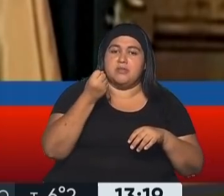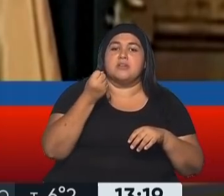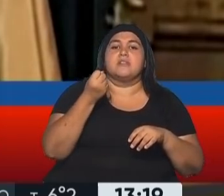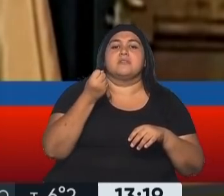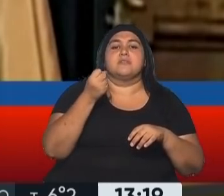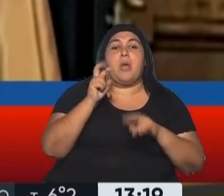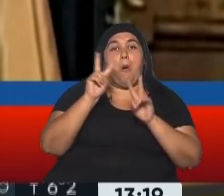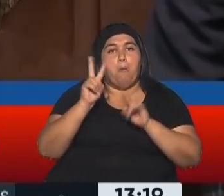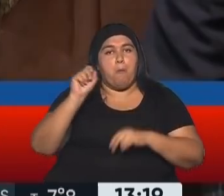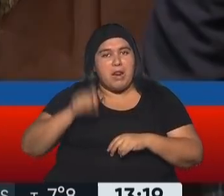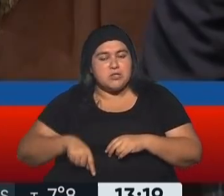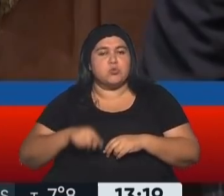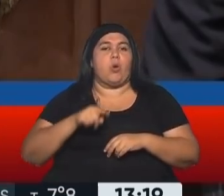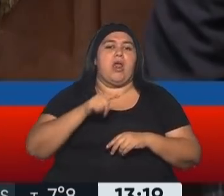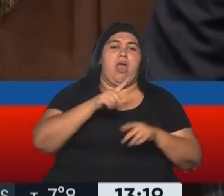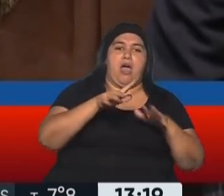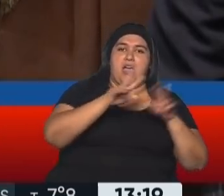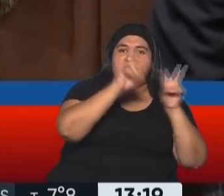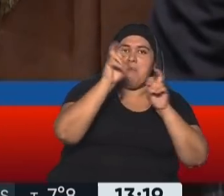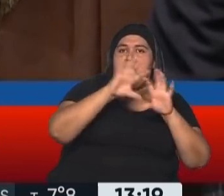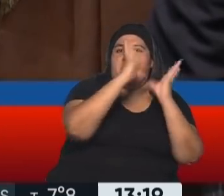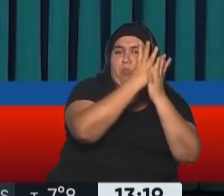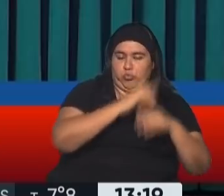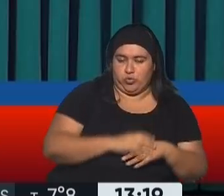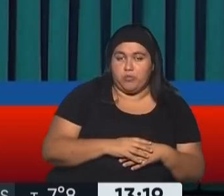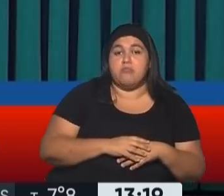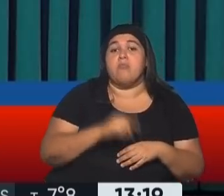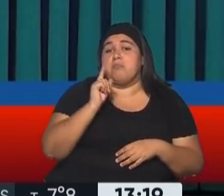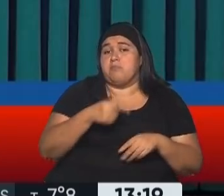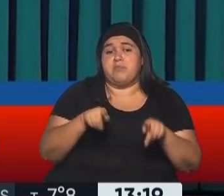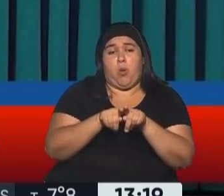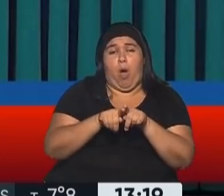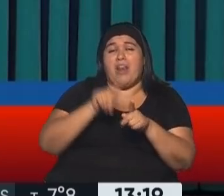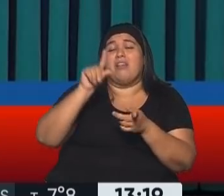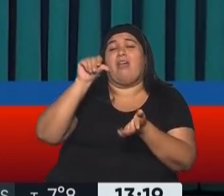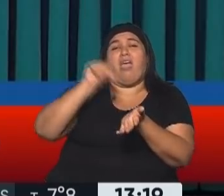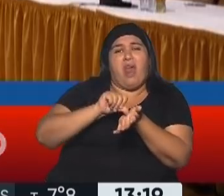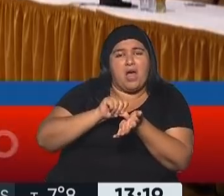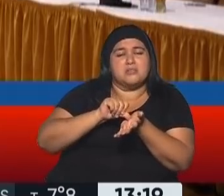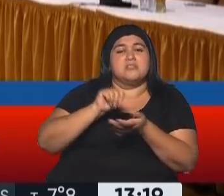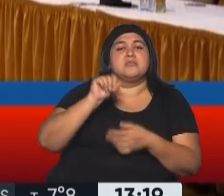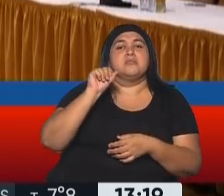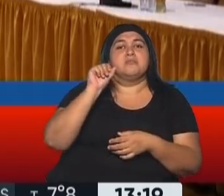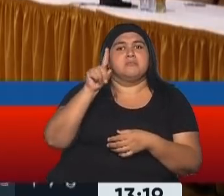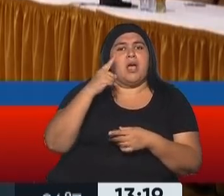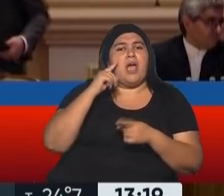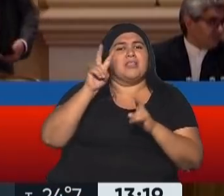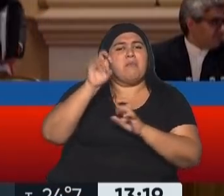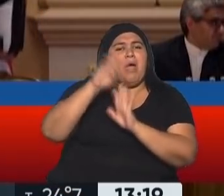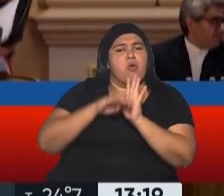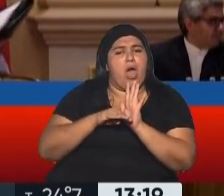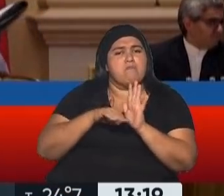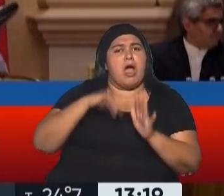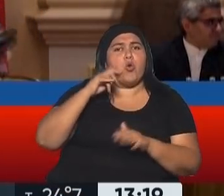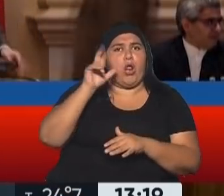de Venezuela y del mundo. Otro tanto ocurre con Irán, con quien las negociaciones para un nuevo acuerdo por su programa nuclear